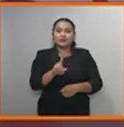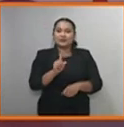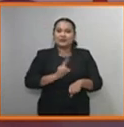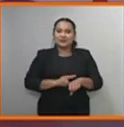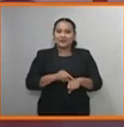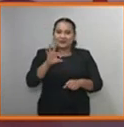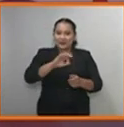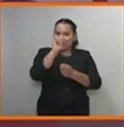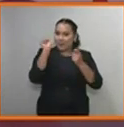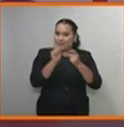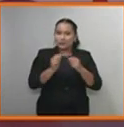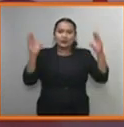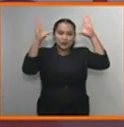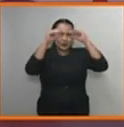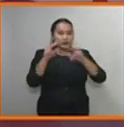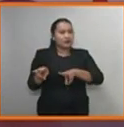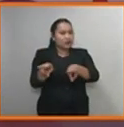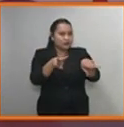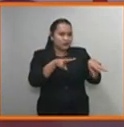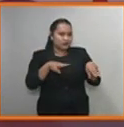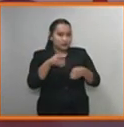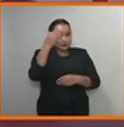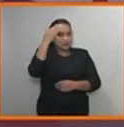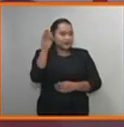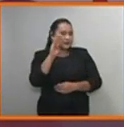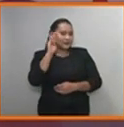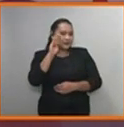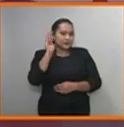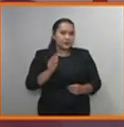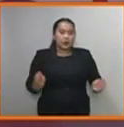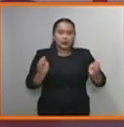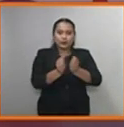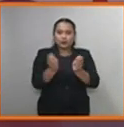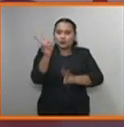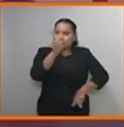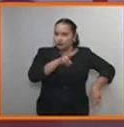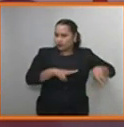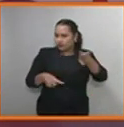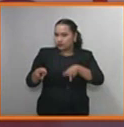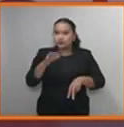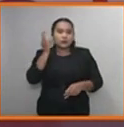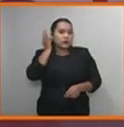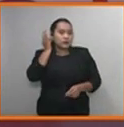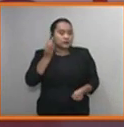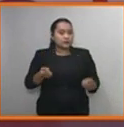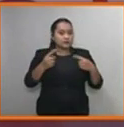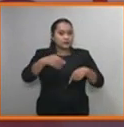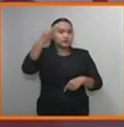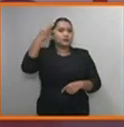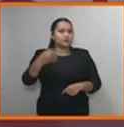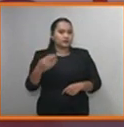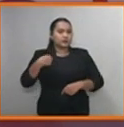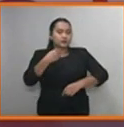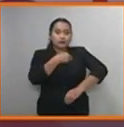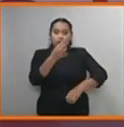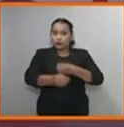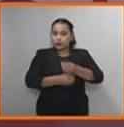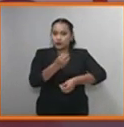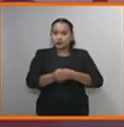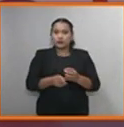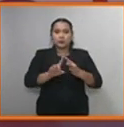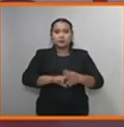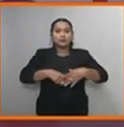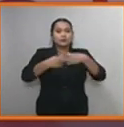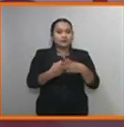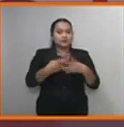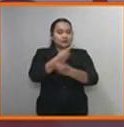noche. Estamos completamente en vivo. Les saluda Belinda Roca en compañía de nuestra auditora que le da transparencia a cada uno de nuestros sorteos. Iniciamos la diversión de esta linda